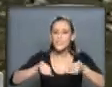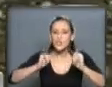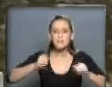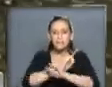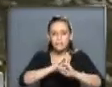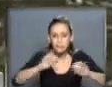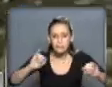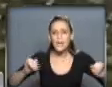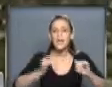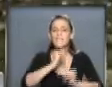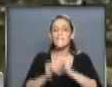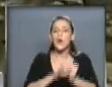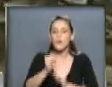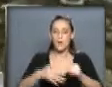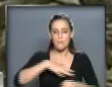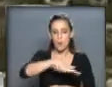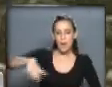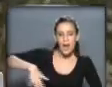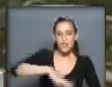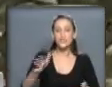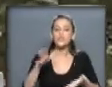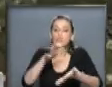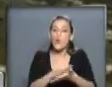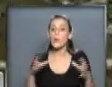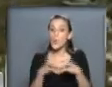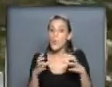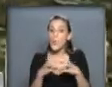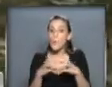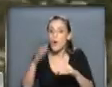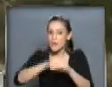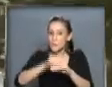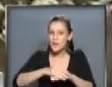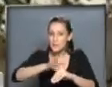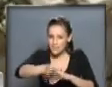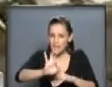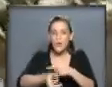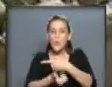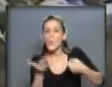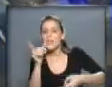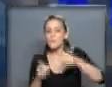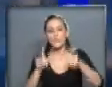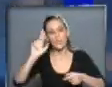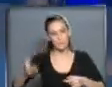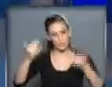informar a la población sobre el organismo judicial encargado de determinar el número de víctimas.